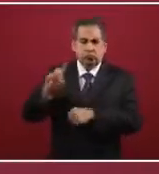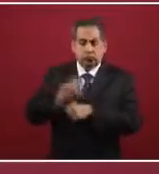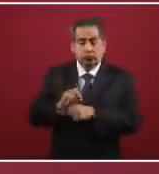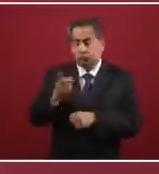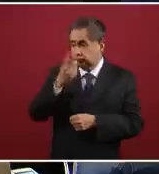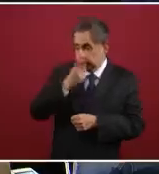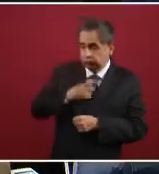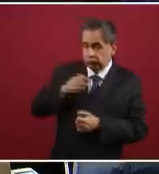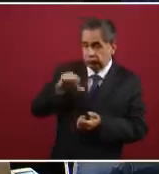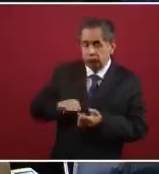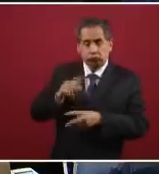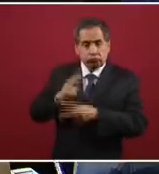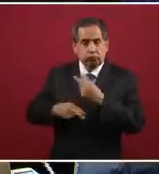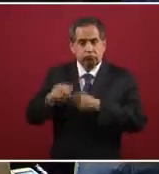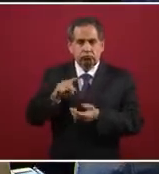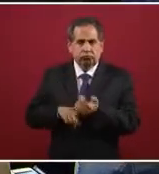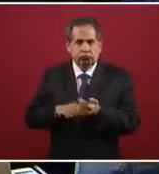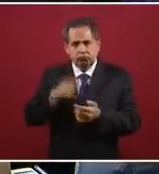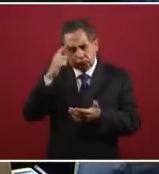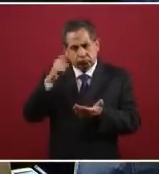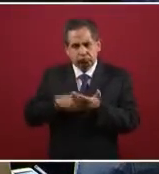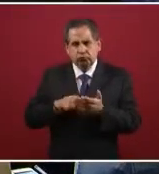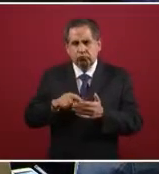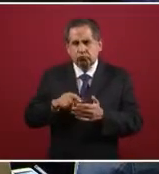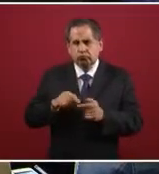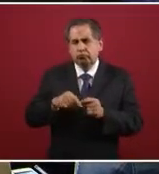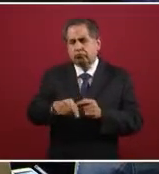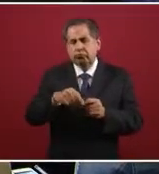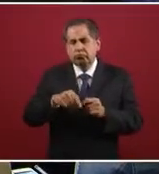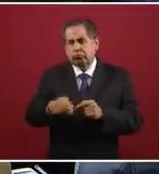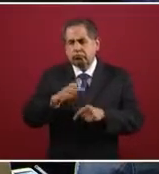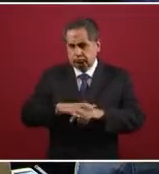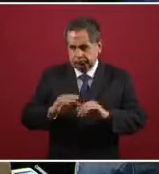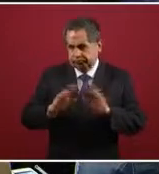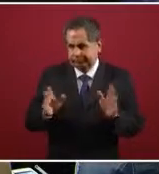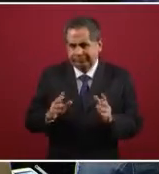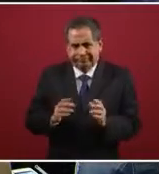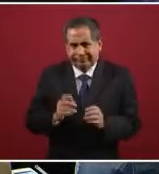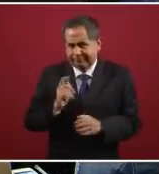harán. Entonces seguramente hoy tendremos una posición más clara técnicamente hablando.